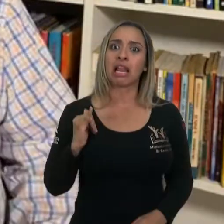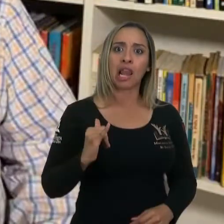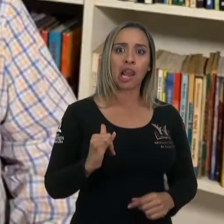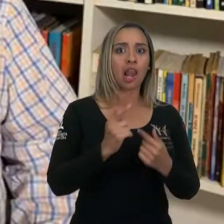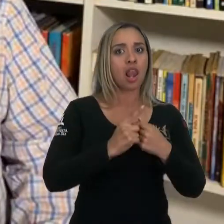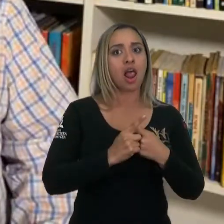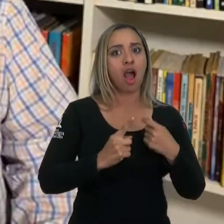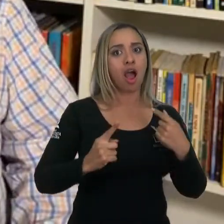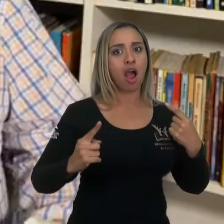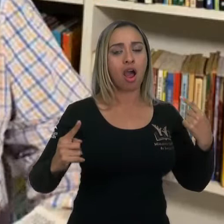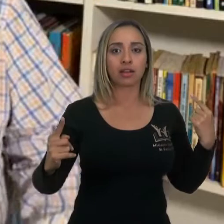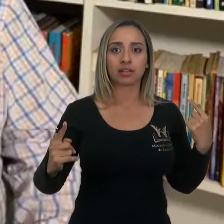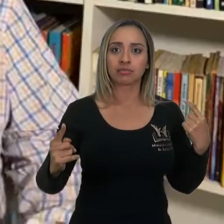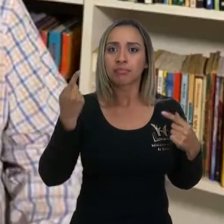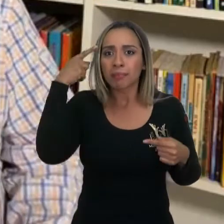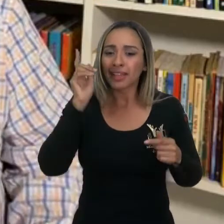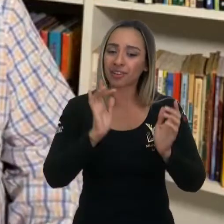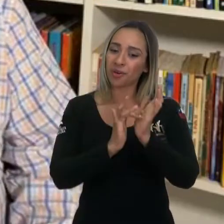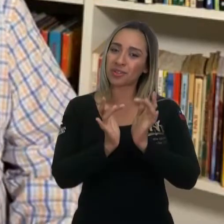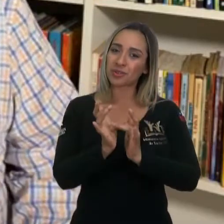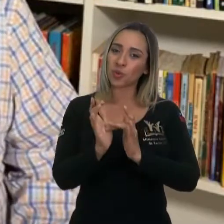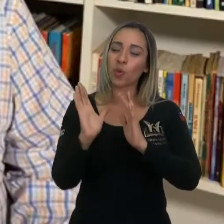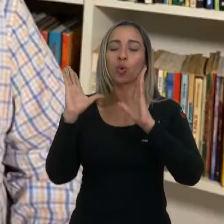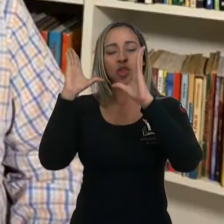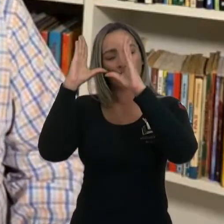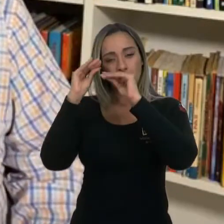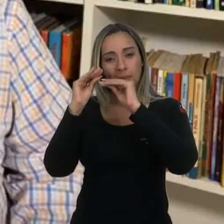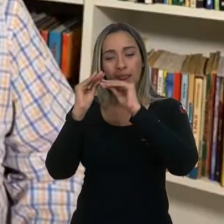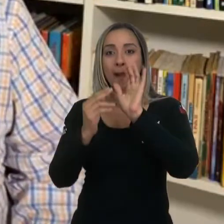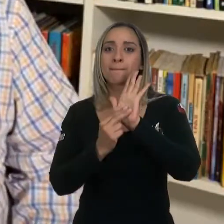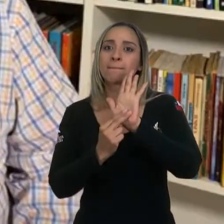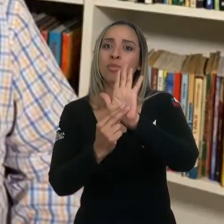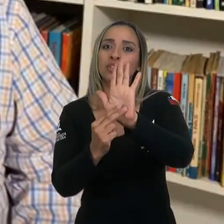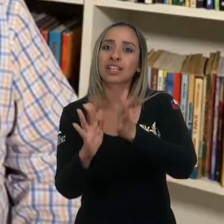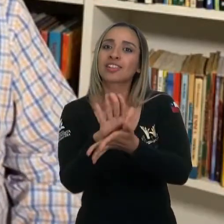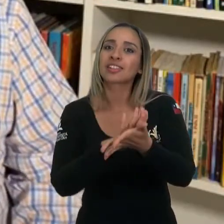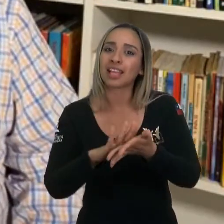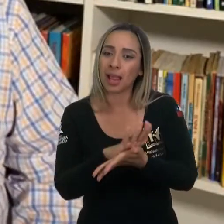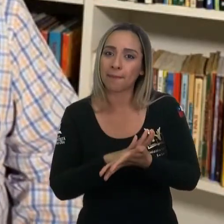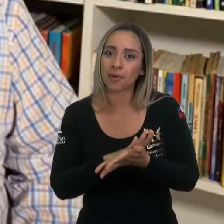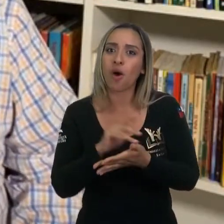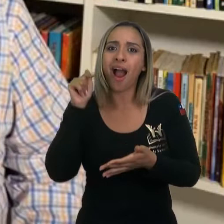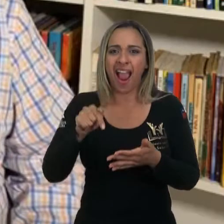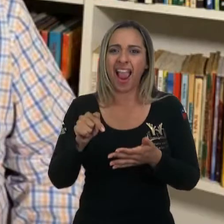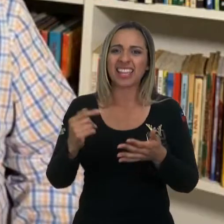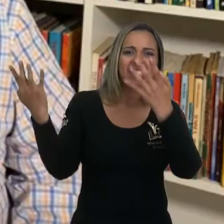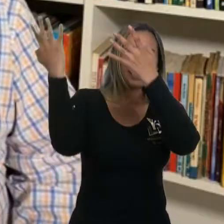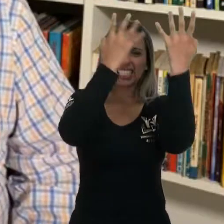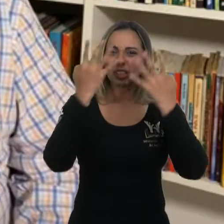nunca. Pero si Jesús dormía, Él te estaba dando el ejemplo de que en medio de la tormenta,